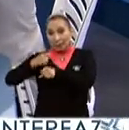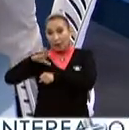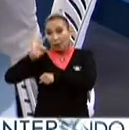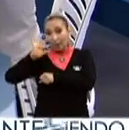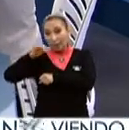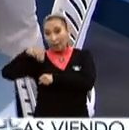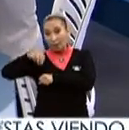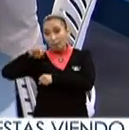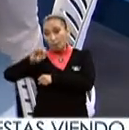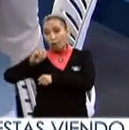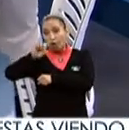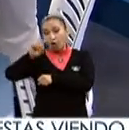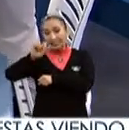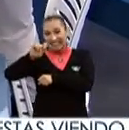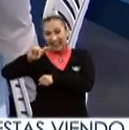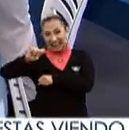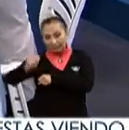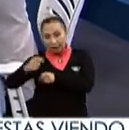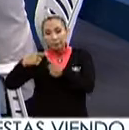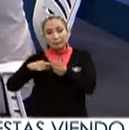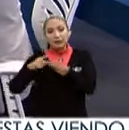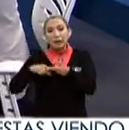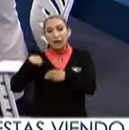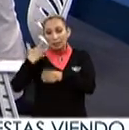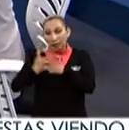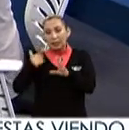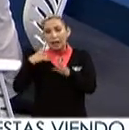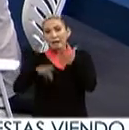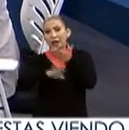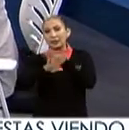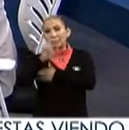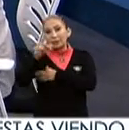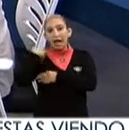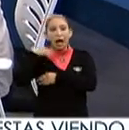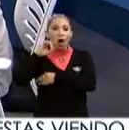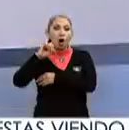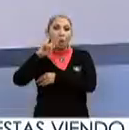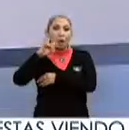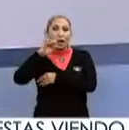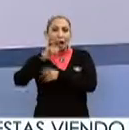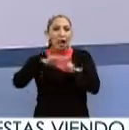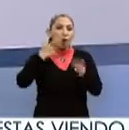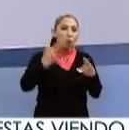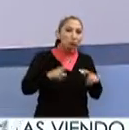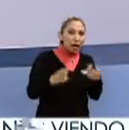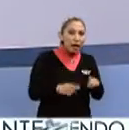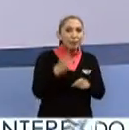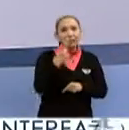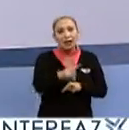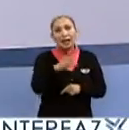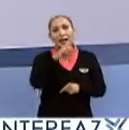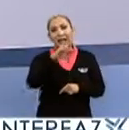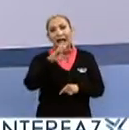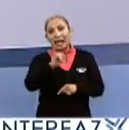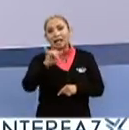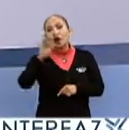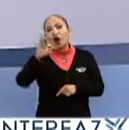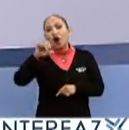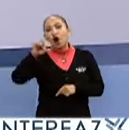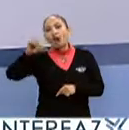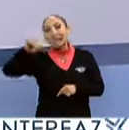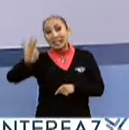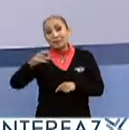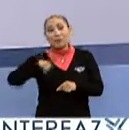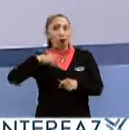de Mozart, hemos hecho el Fantasma de la Ópera, hemos hecho música de Ray Conniff,